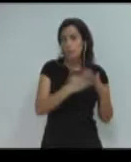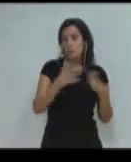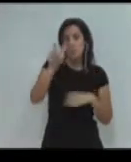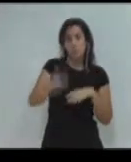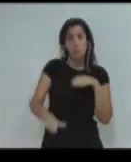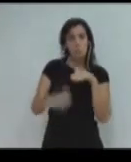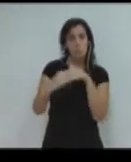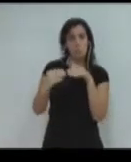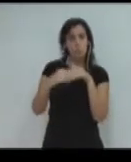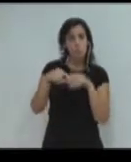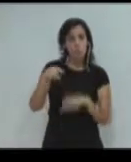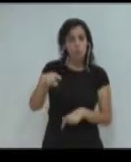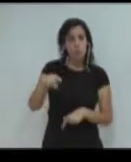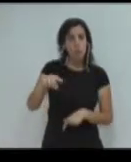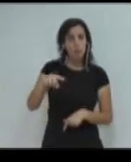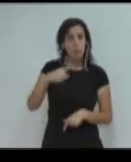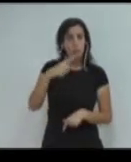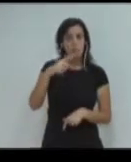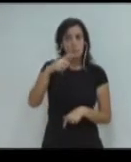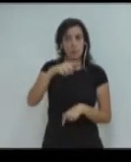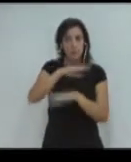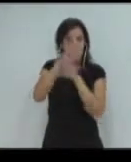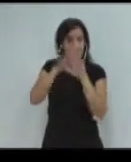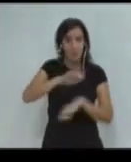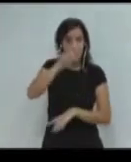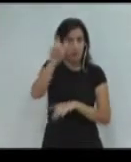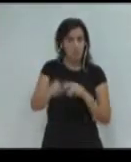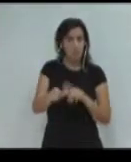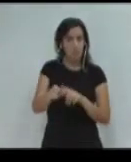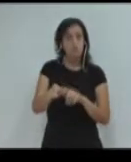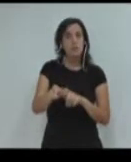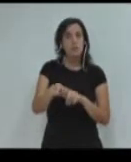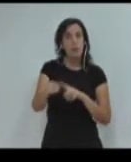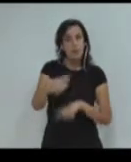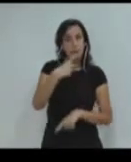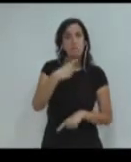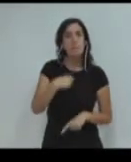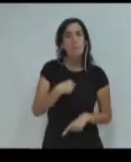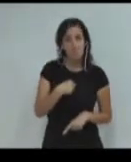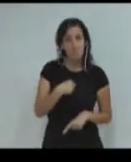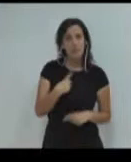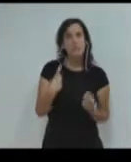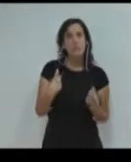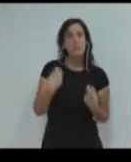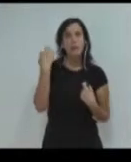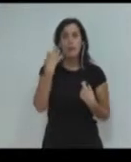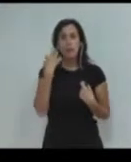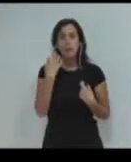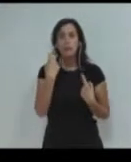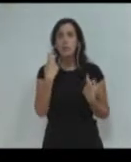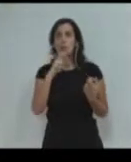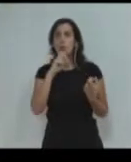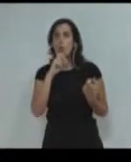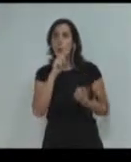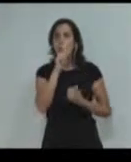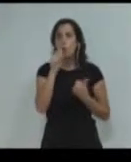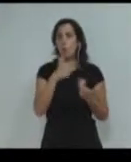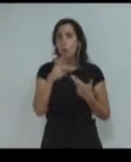el usuario es el que al final te está diciendo qué necesita y cómo lo necesita.